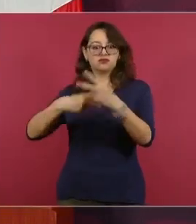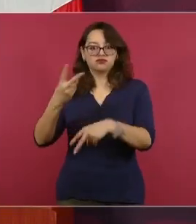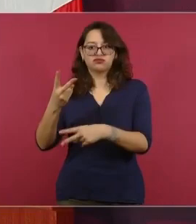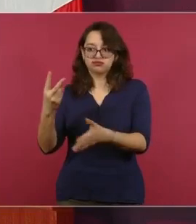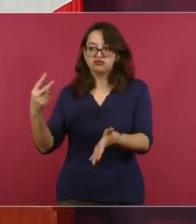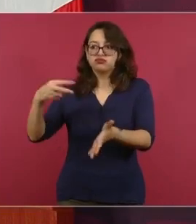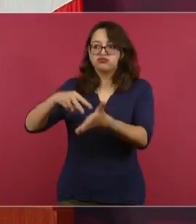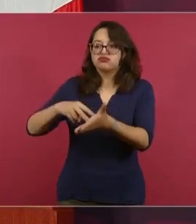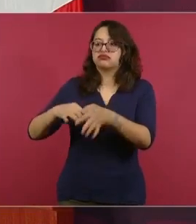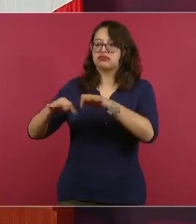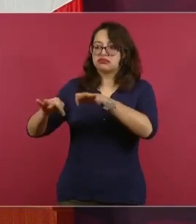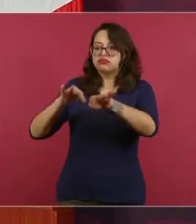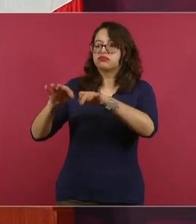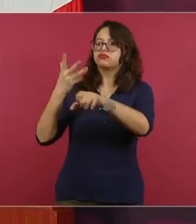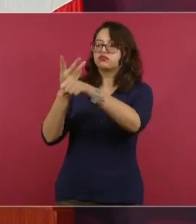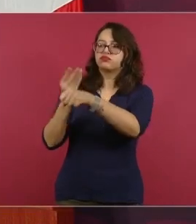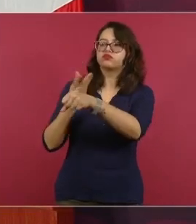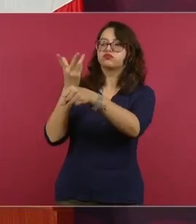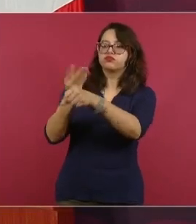Me tocó verlos ya trabajando.